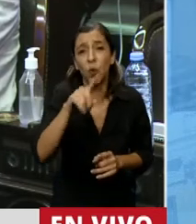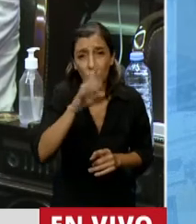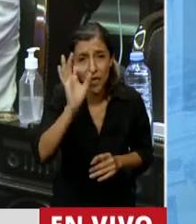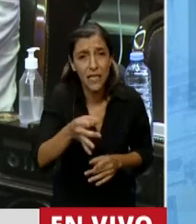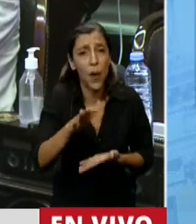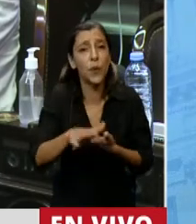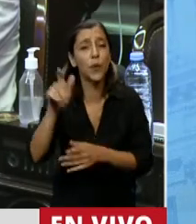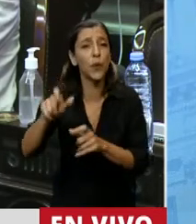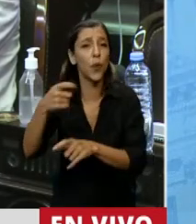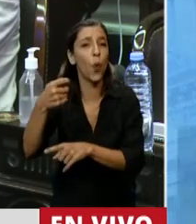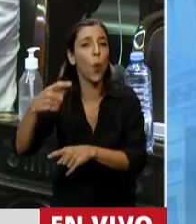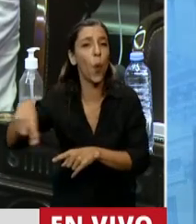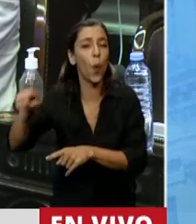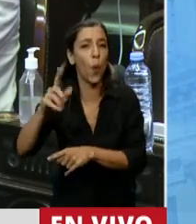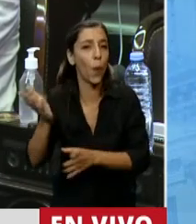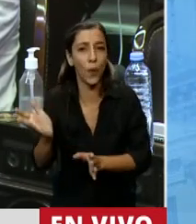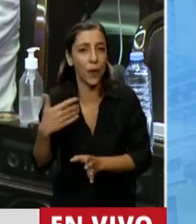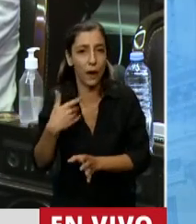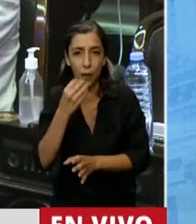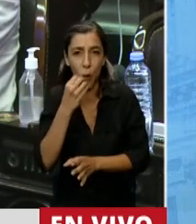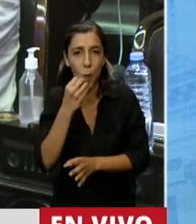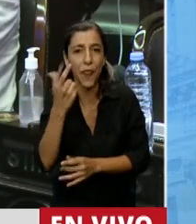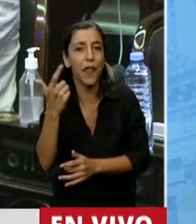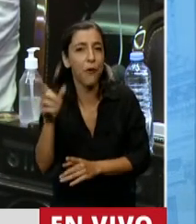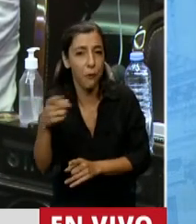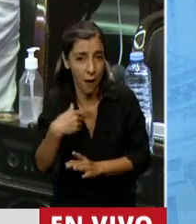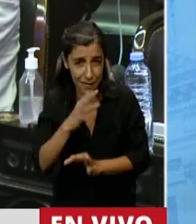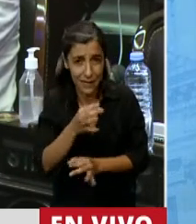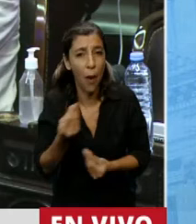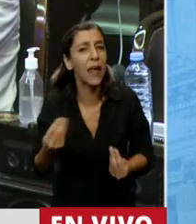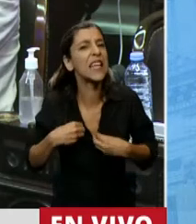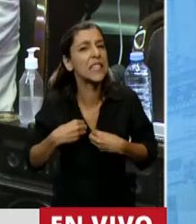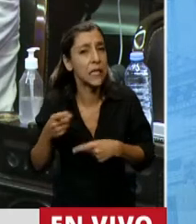abuelo no pueda tener alimentos este fin de año.